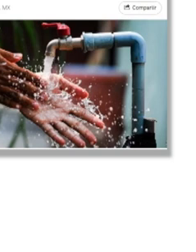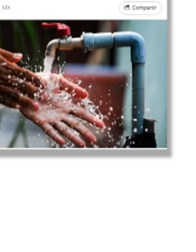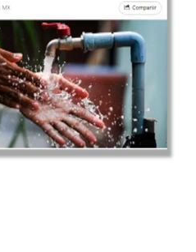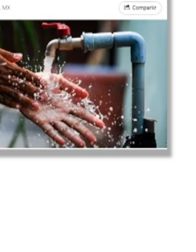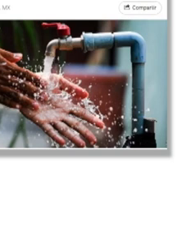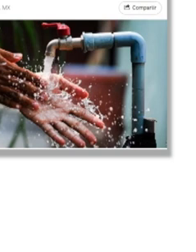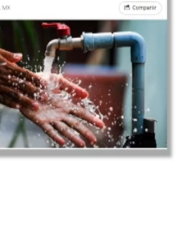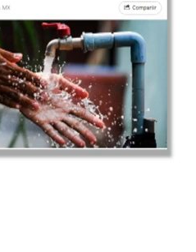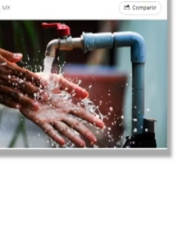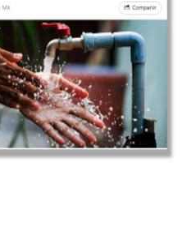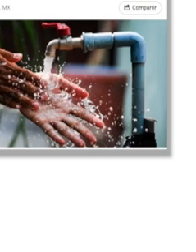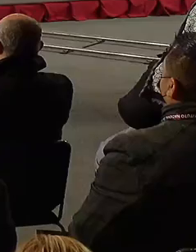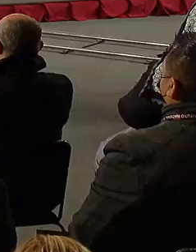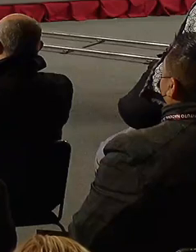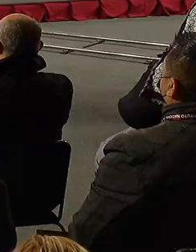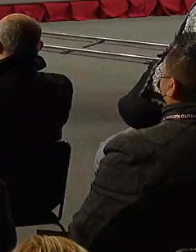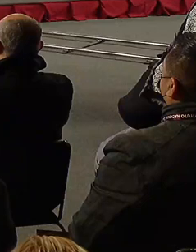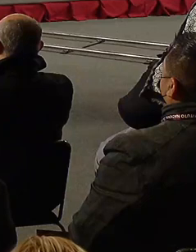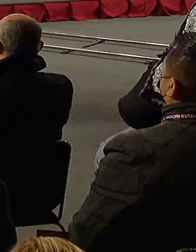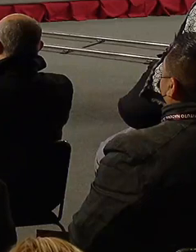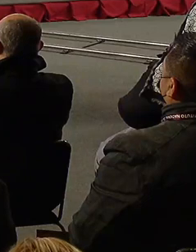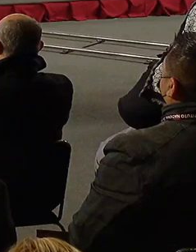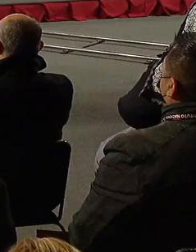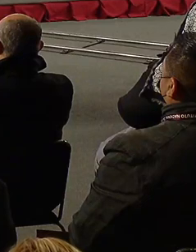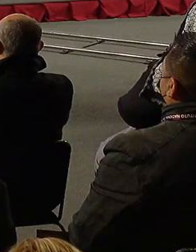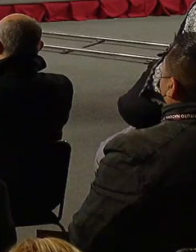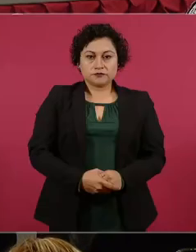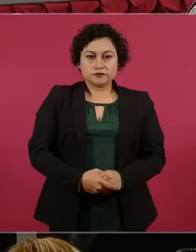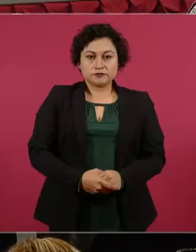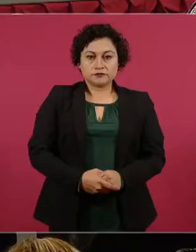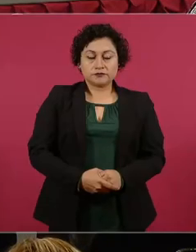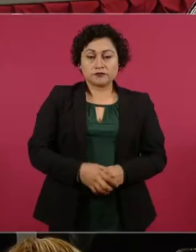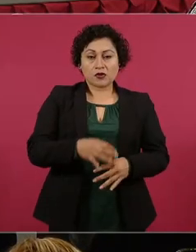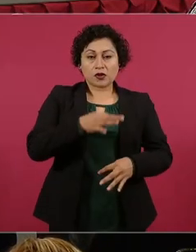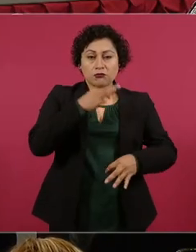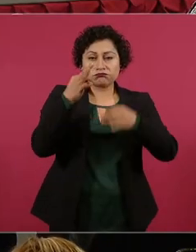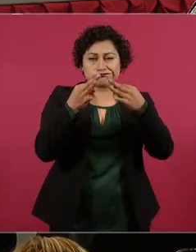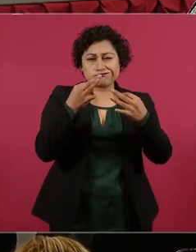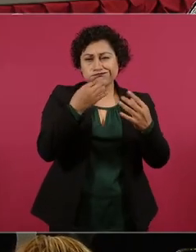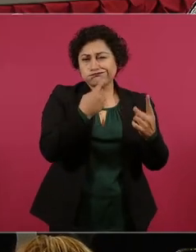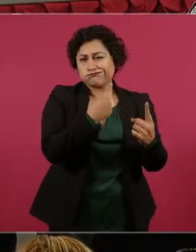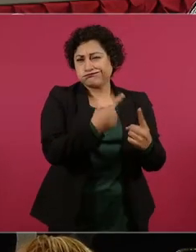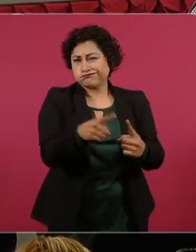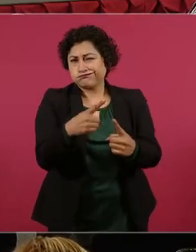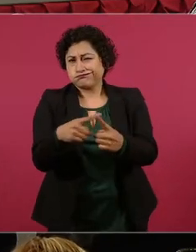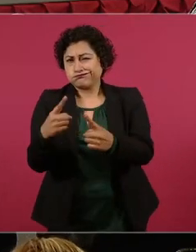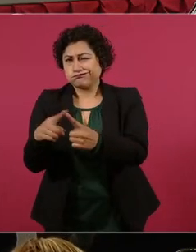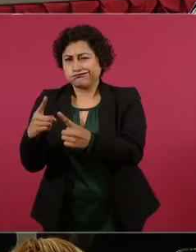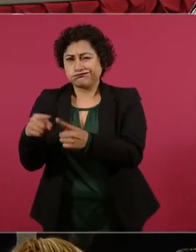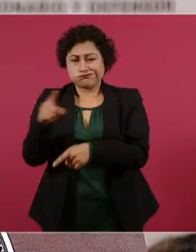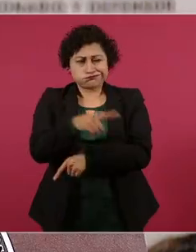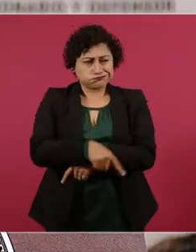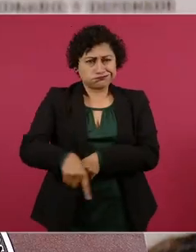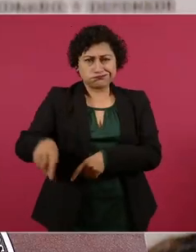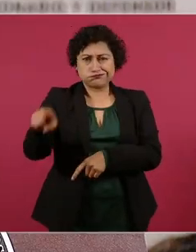Economista, Publímetro, Infobae, Expansión Política y mucho más se subieron a la ola desinformativa.